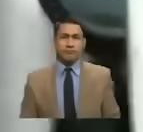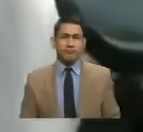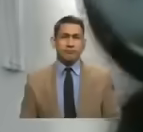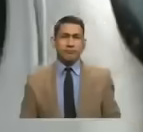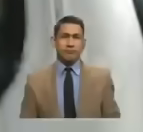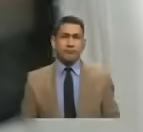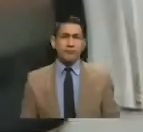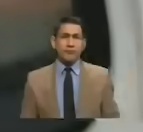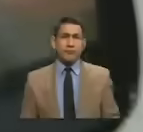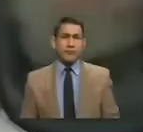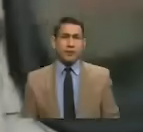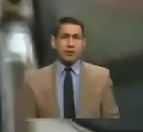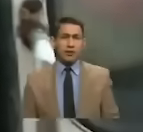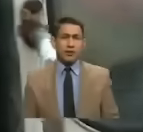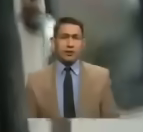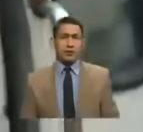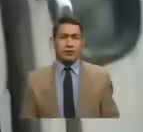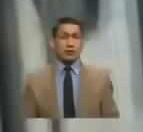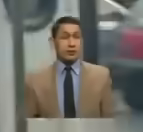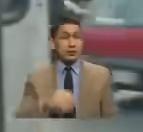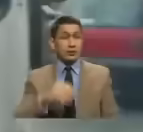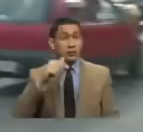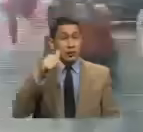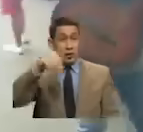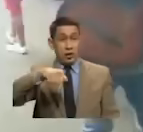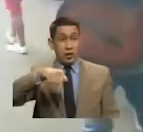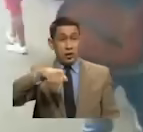Porque piensan que en vez de subir a trabajar van a robar.